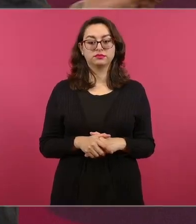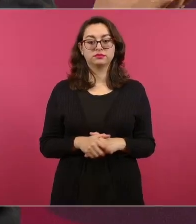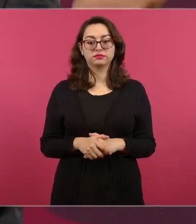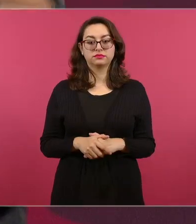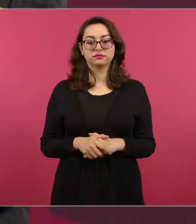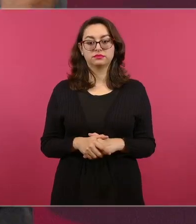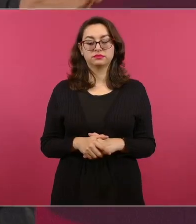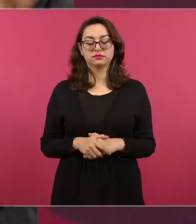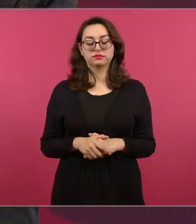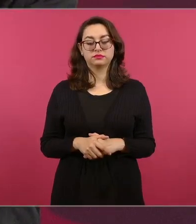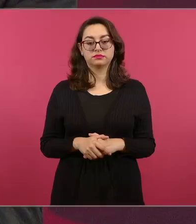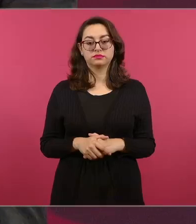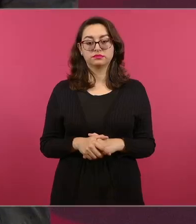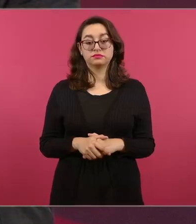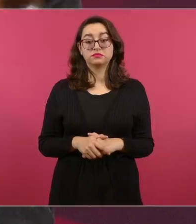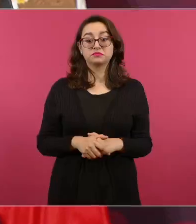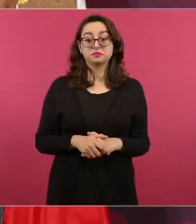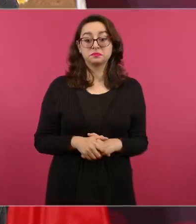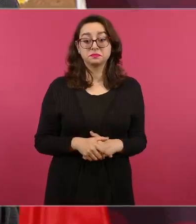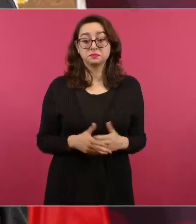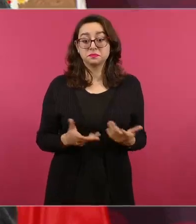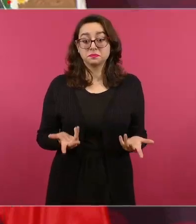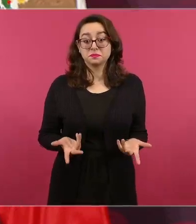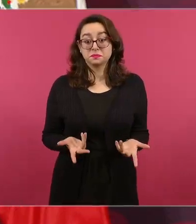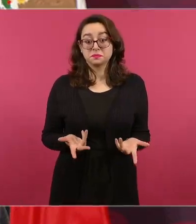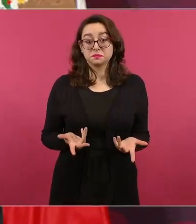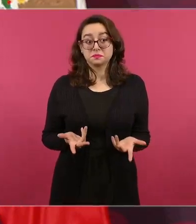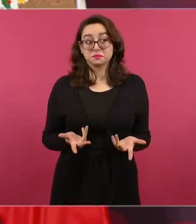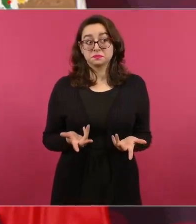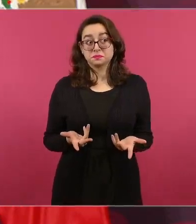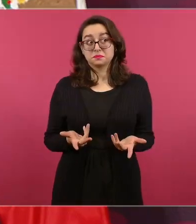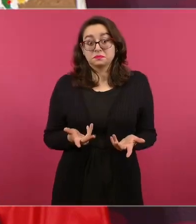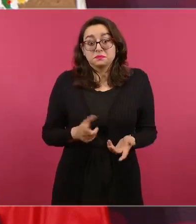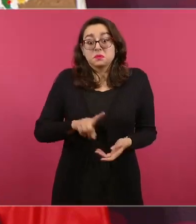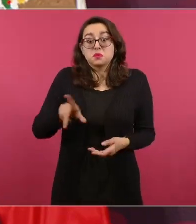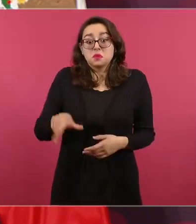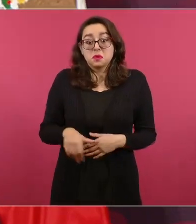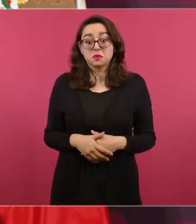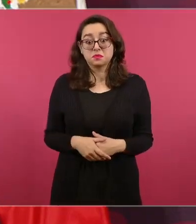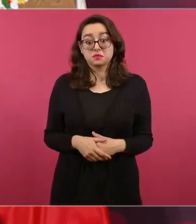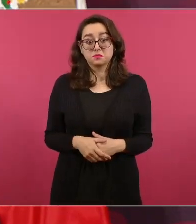Eso no es garantía de nada.